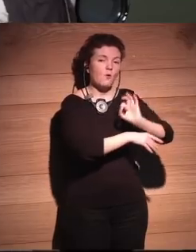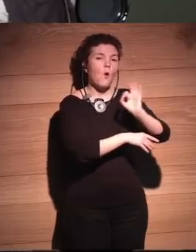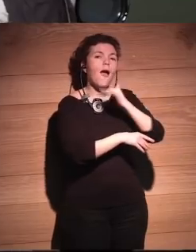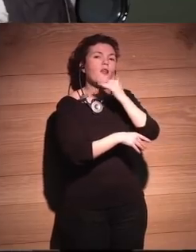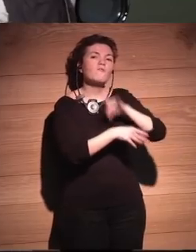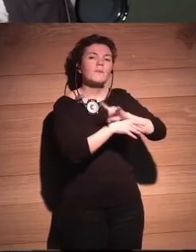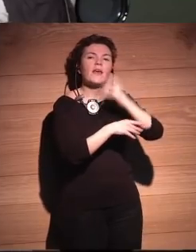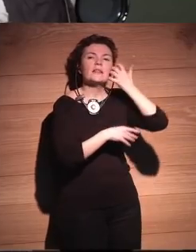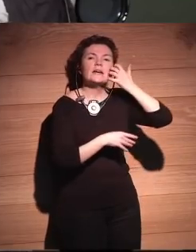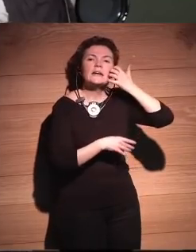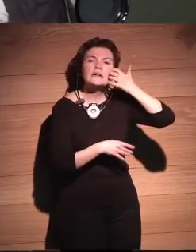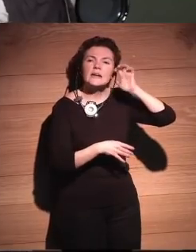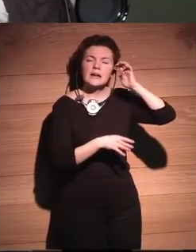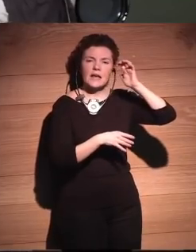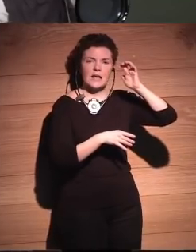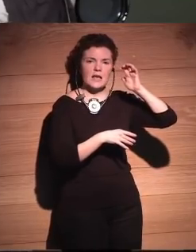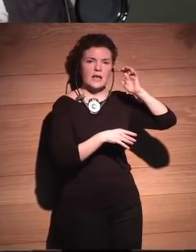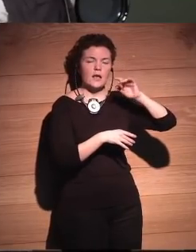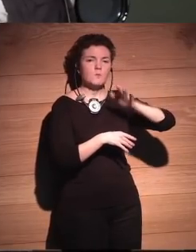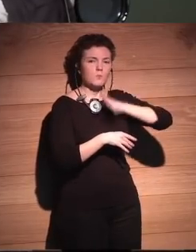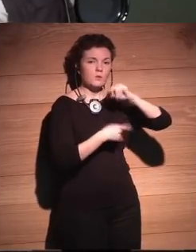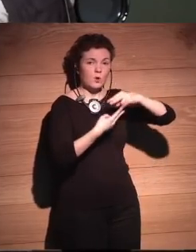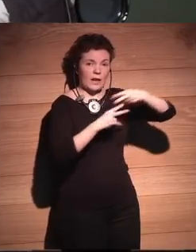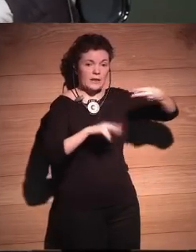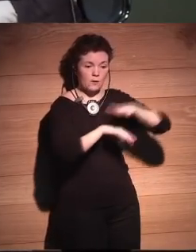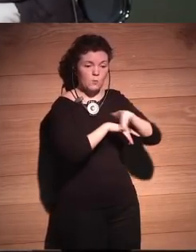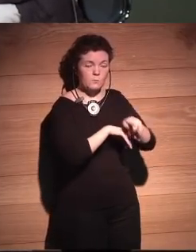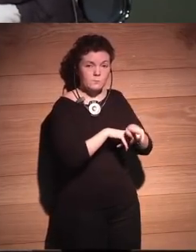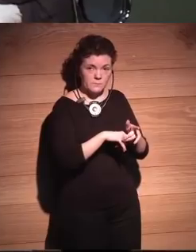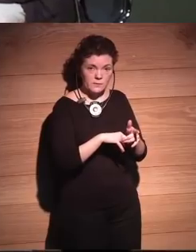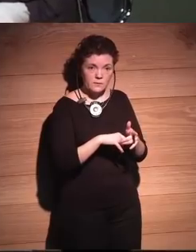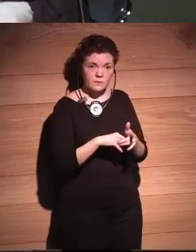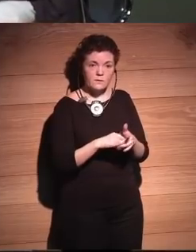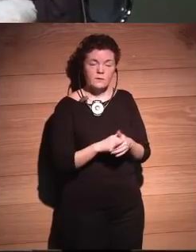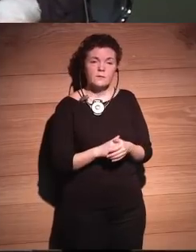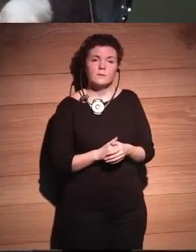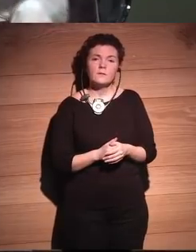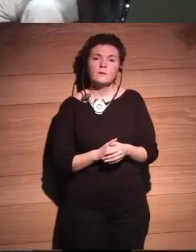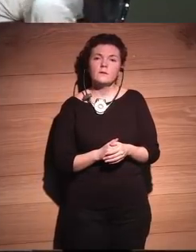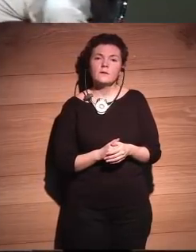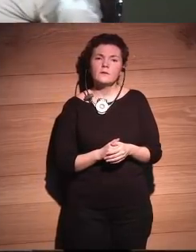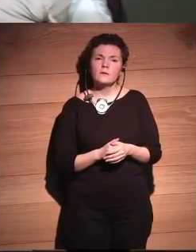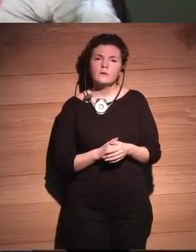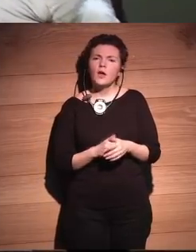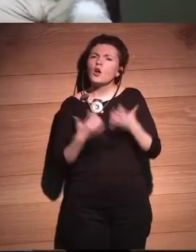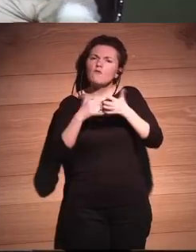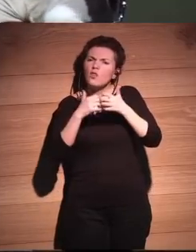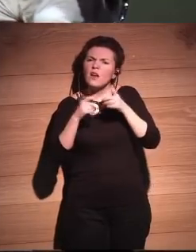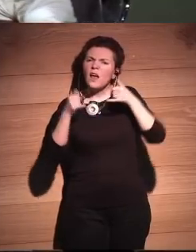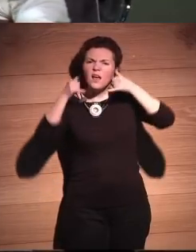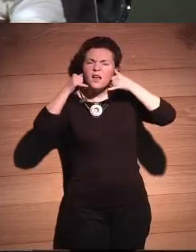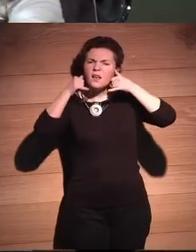una enfermedad rara de origen genético. Doesn't work? No. It doesn't work? Okay.